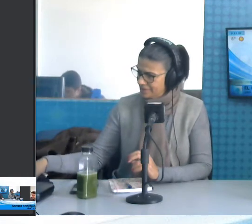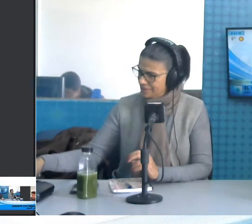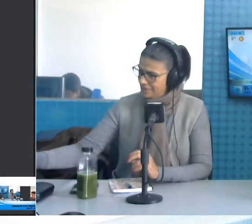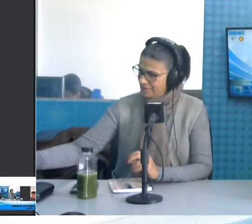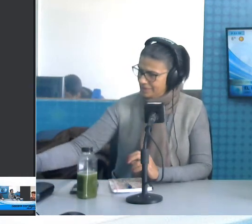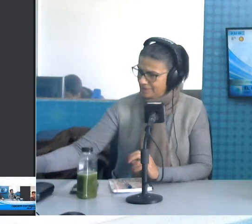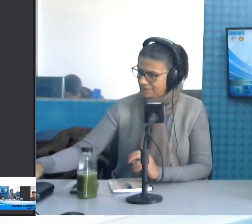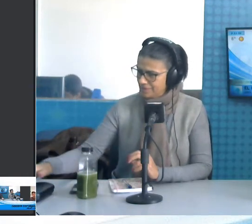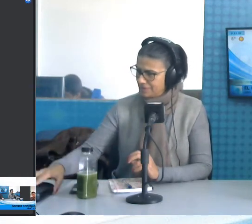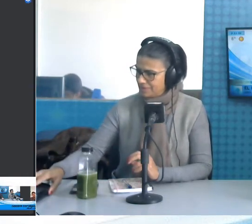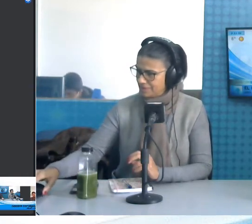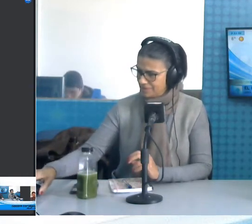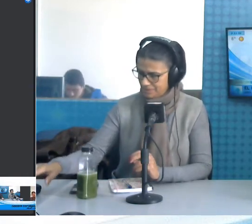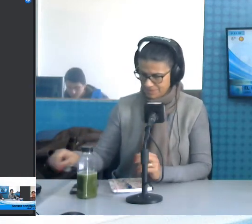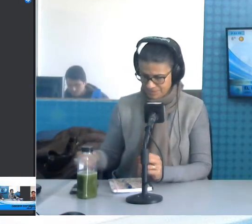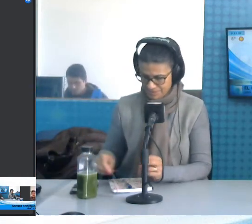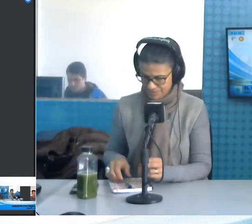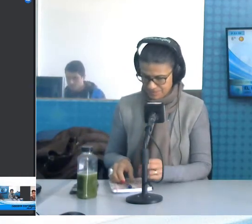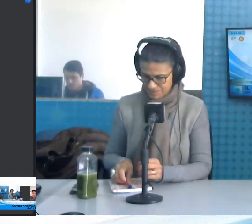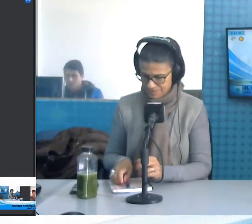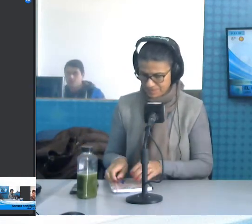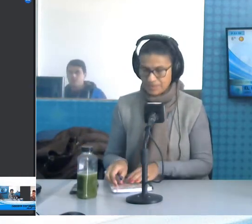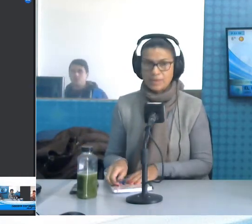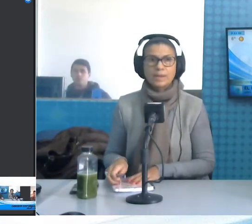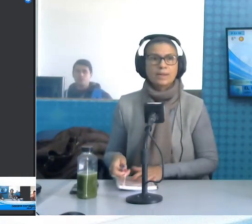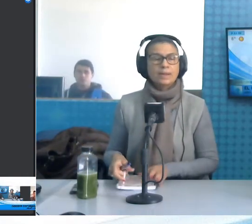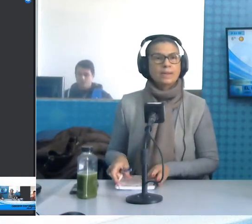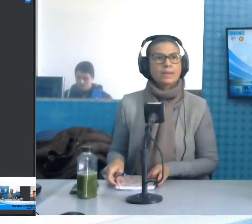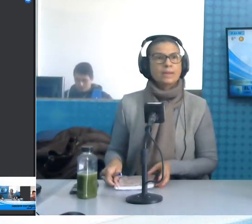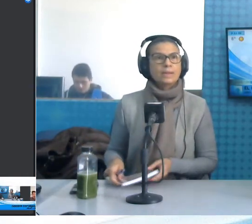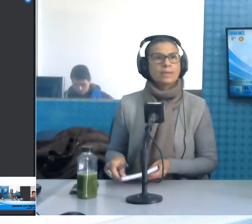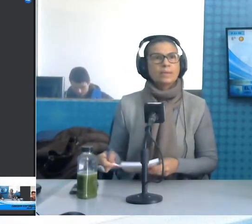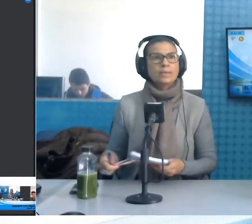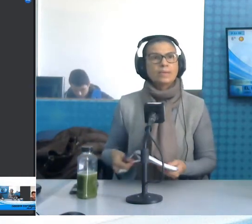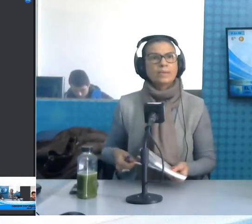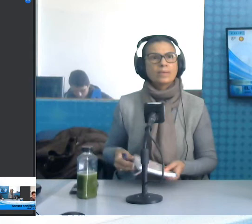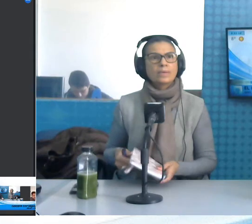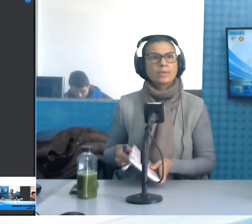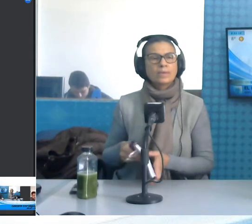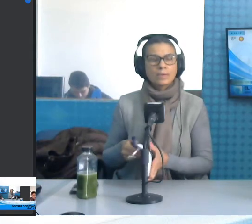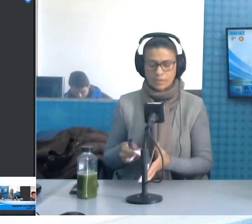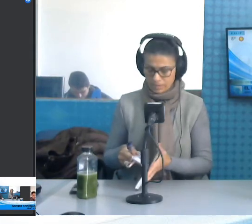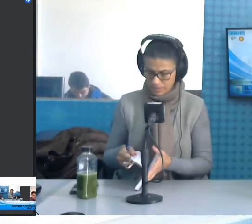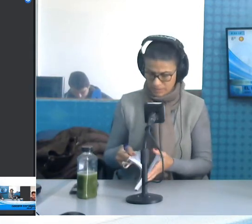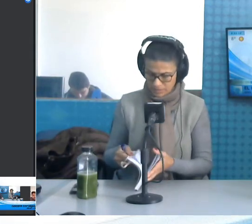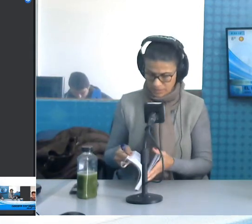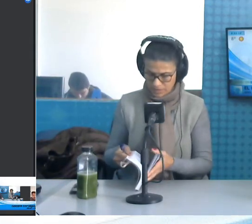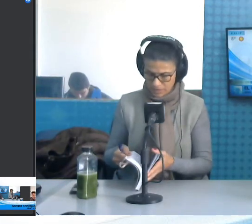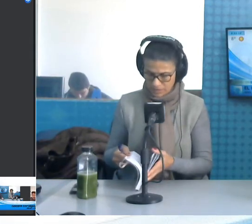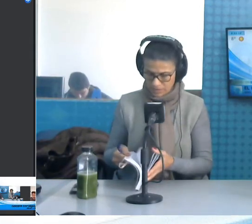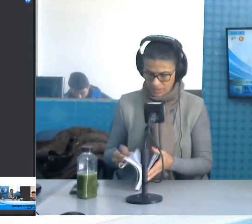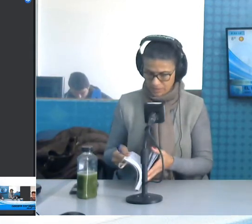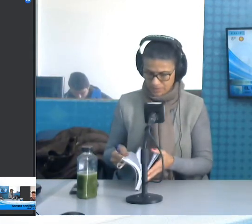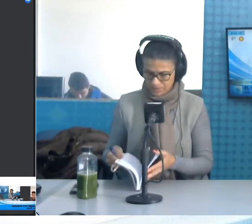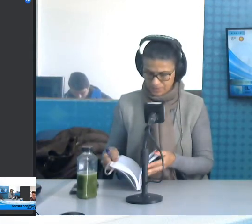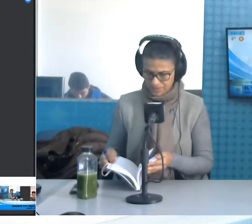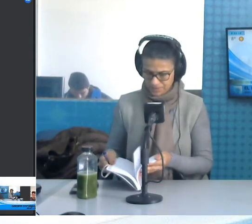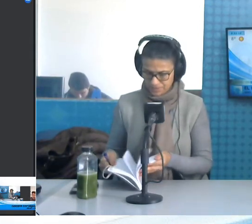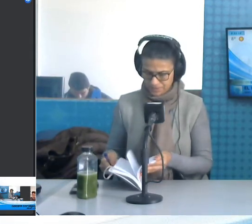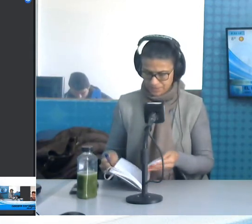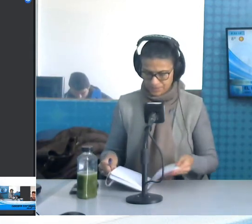tuyo. Les decía que hay algunas cuestiones que están por fuera del radar de los medios que a mí